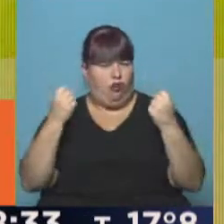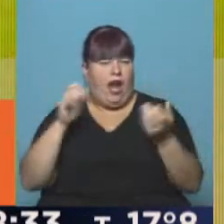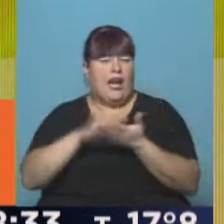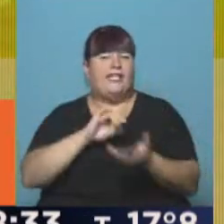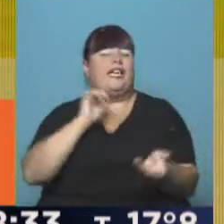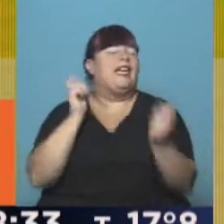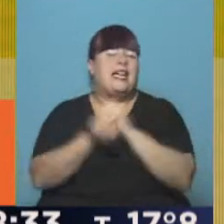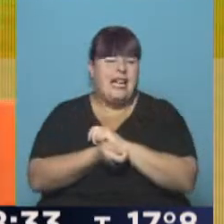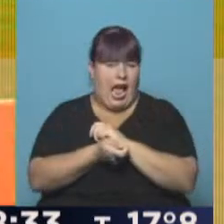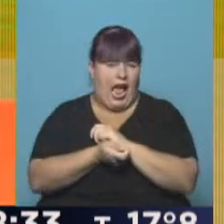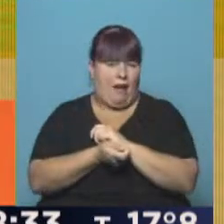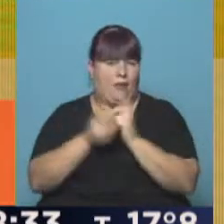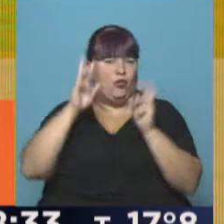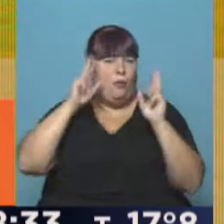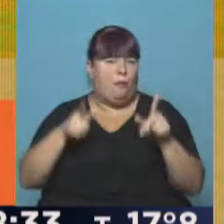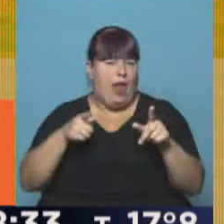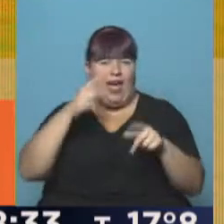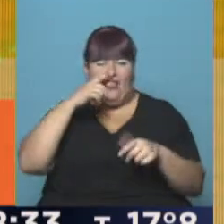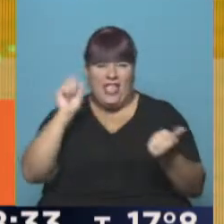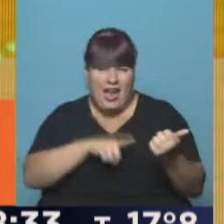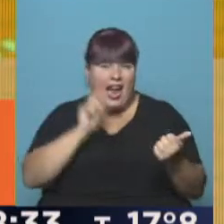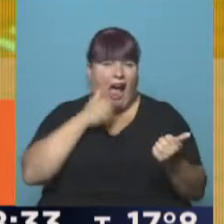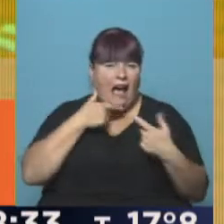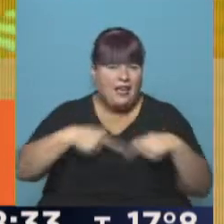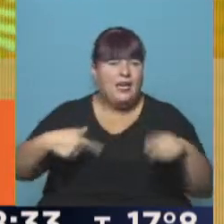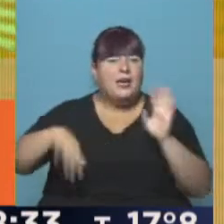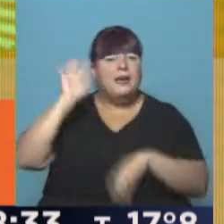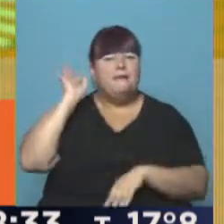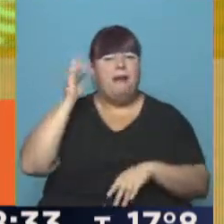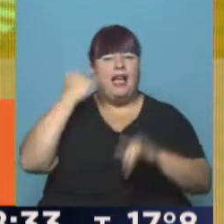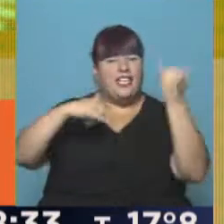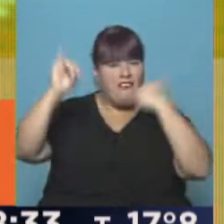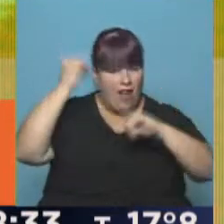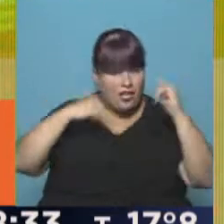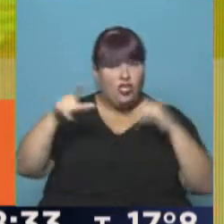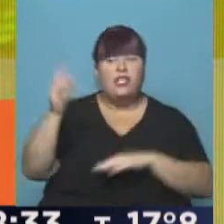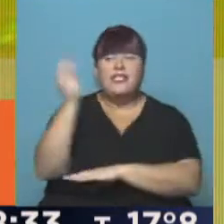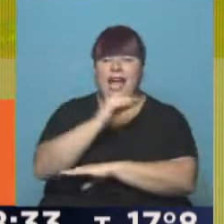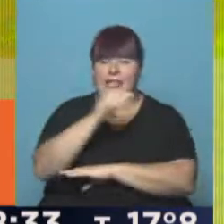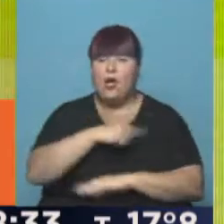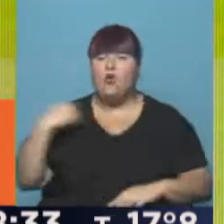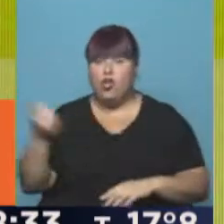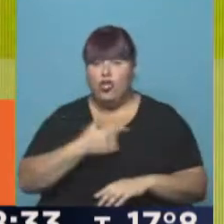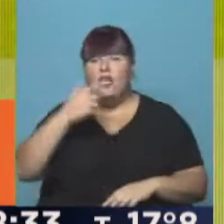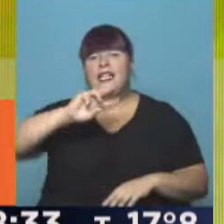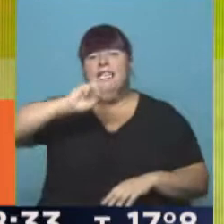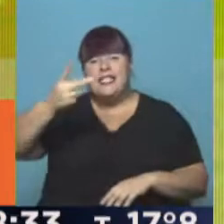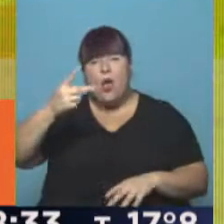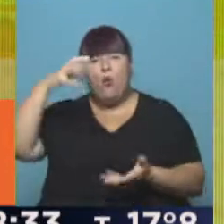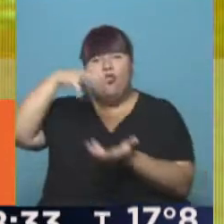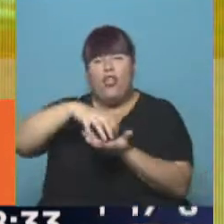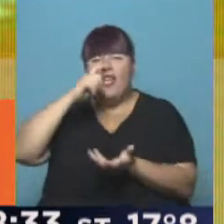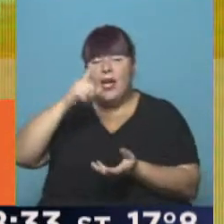cambiando su política hidrocarburífera de erradicar una mayor cantidad de inversiones en santacruz nosotros tenemos el segundo yacimiento